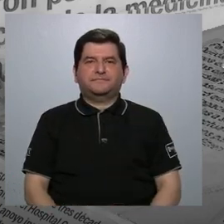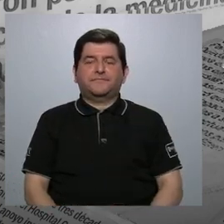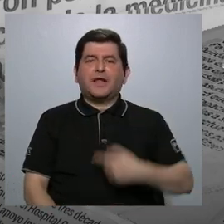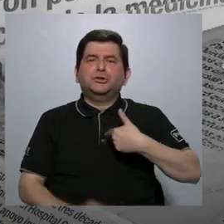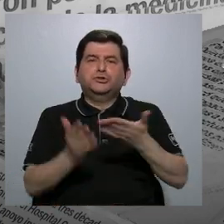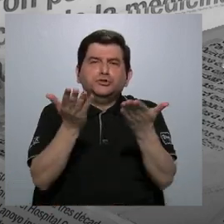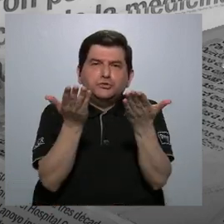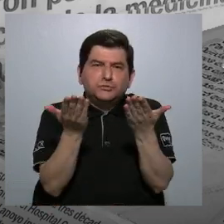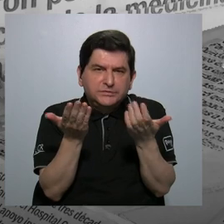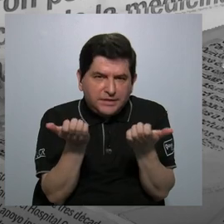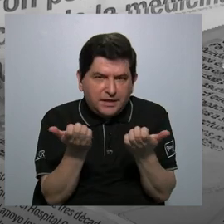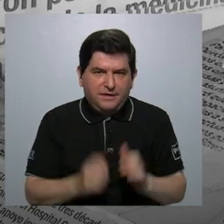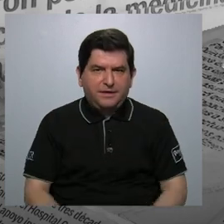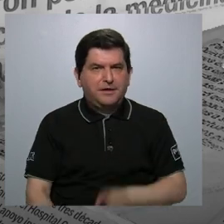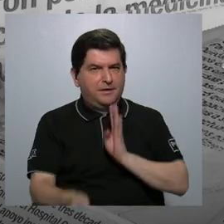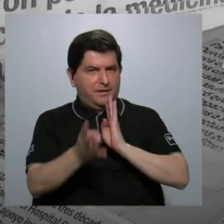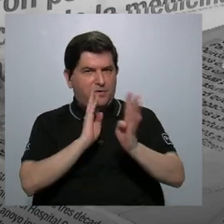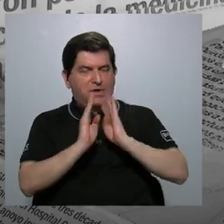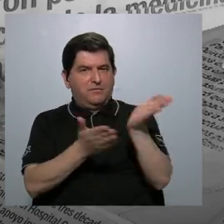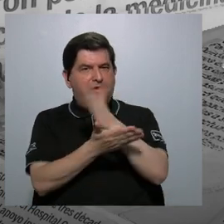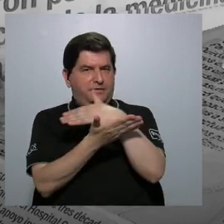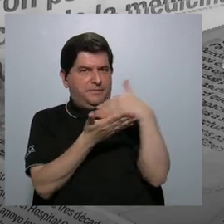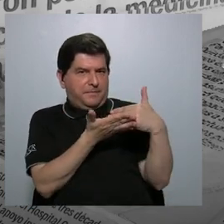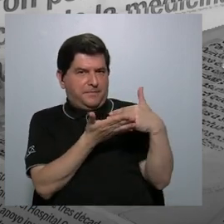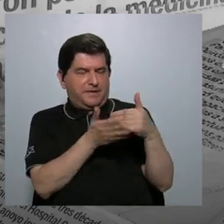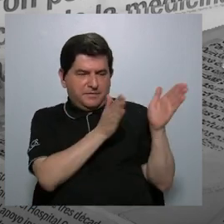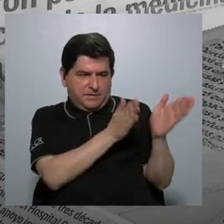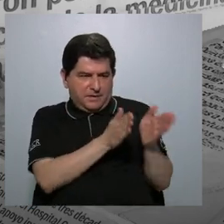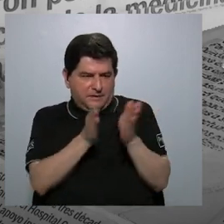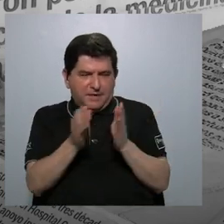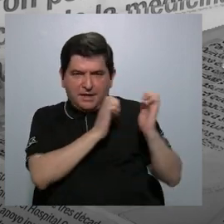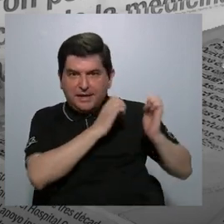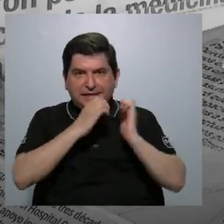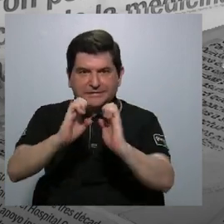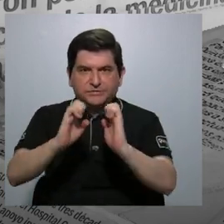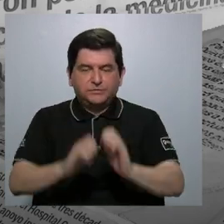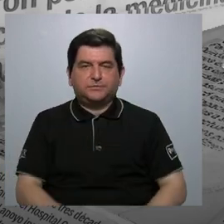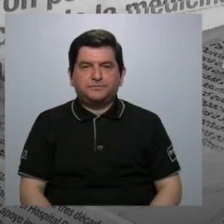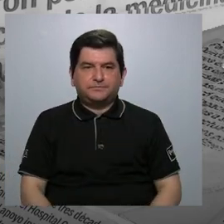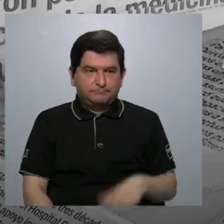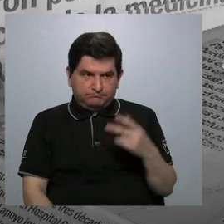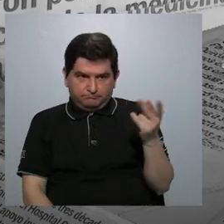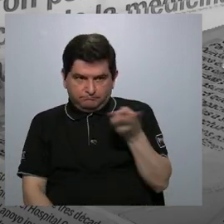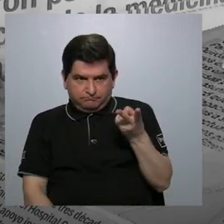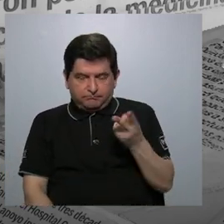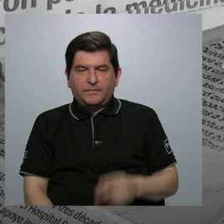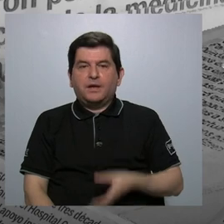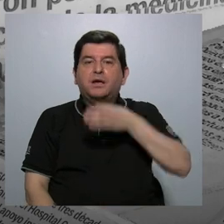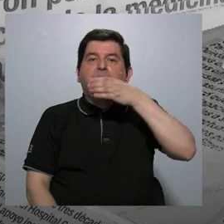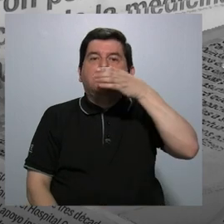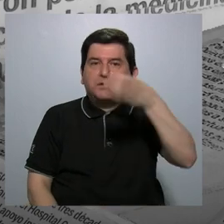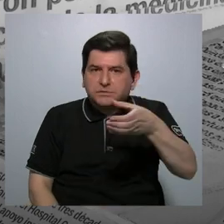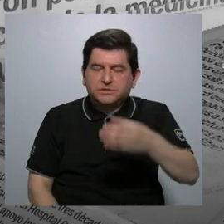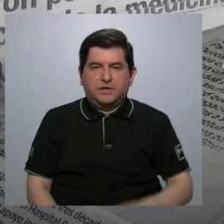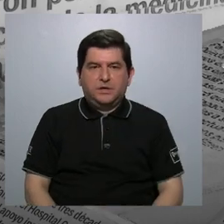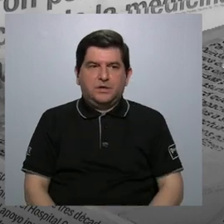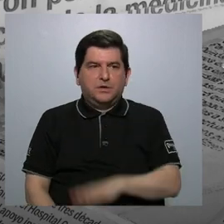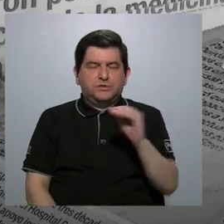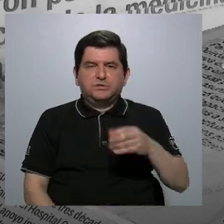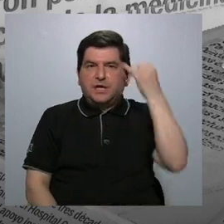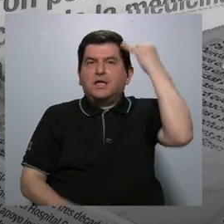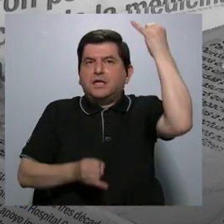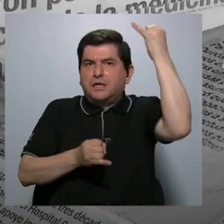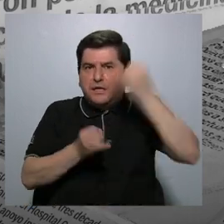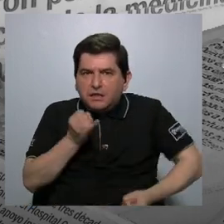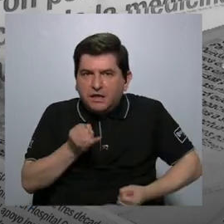Yo quisiera que habláramos de la parte de planificación estratégica. Ustedes, dentro de las recomendaciones, dentro de las